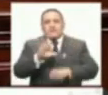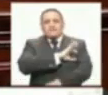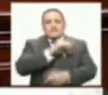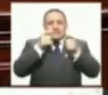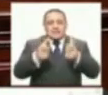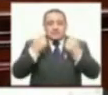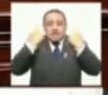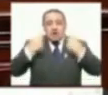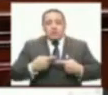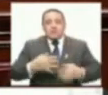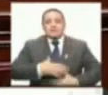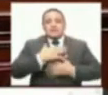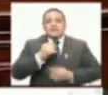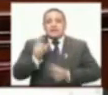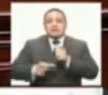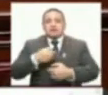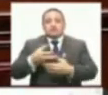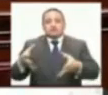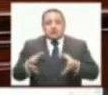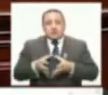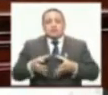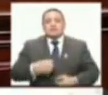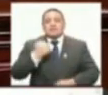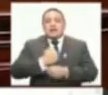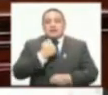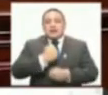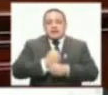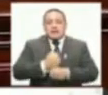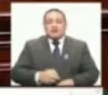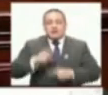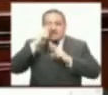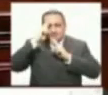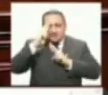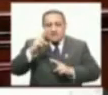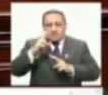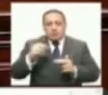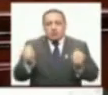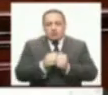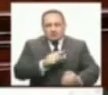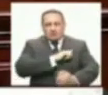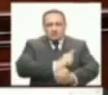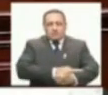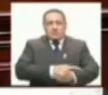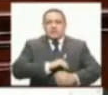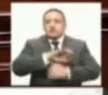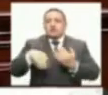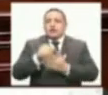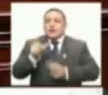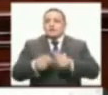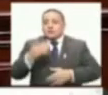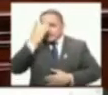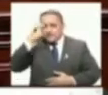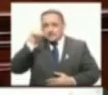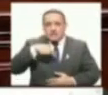acuerdo al interés de las mayorías. Ejecutaremos y respetaremos con energía lo que el pueblo decida.